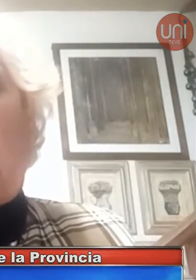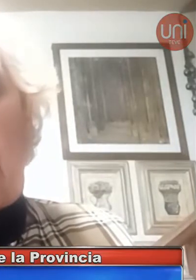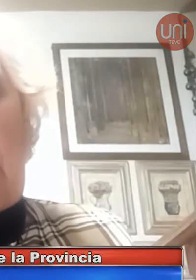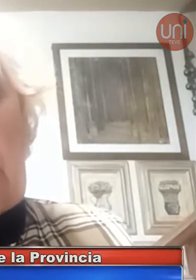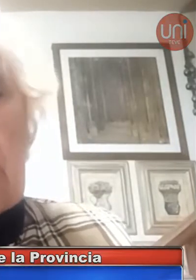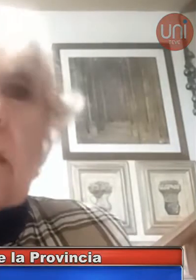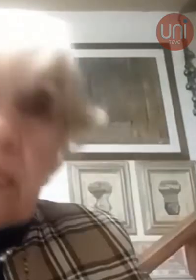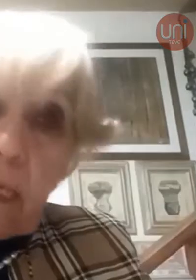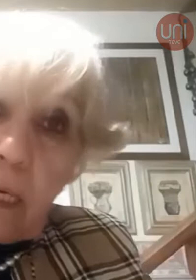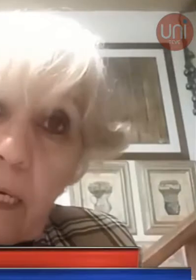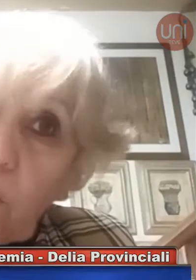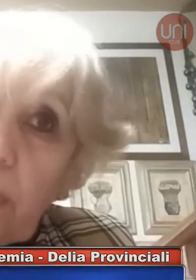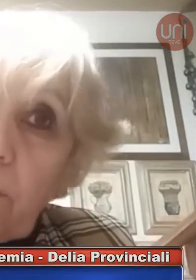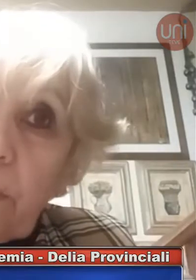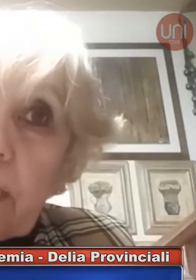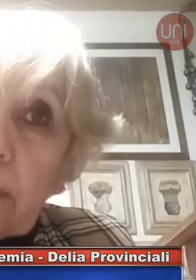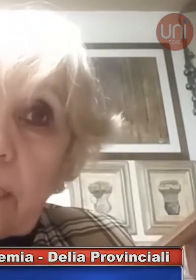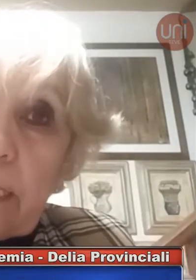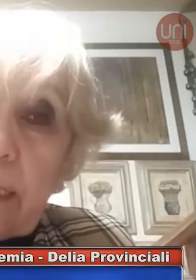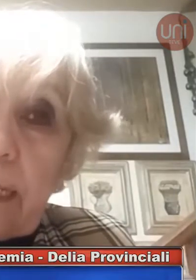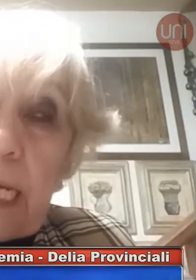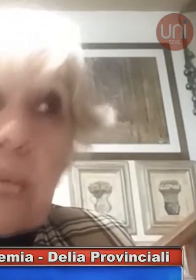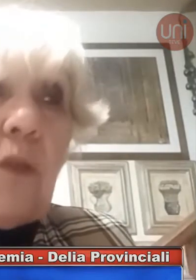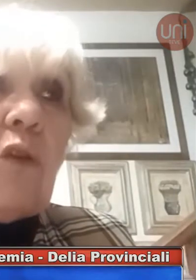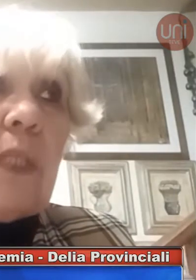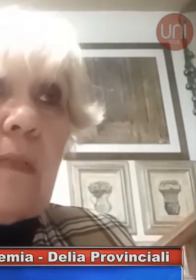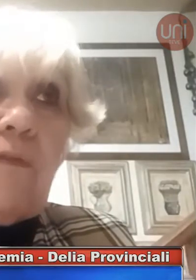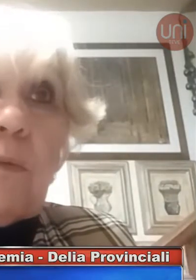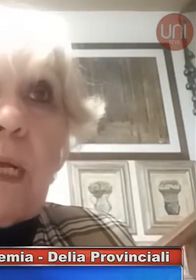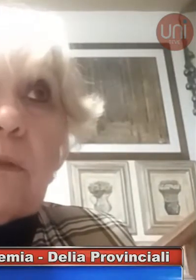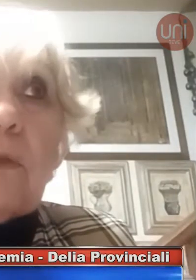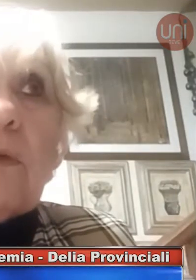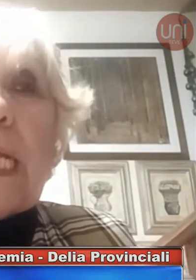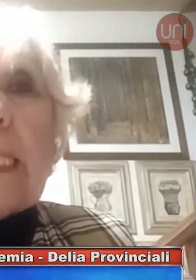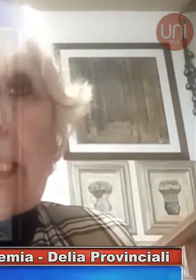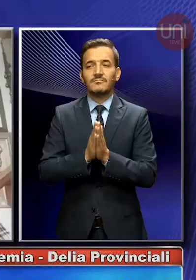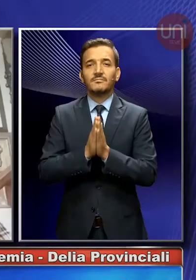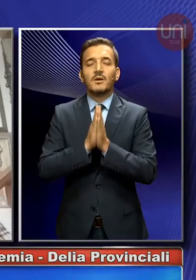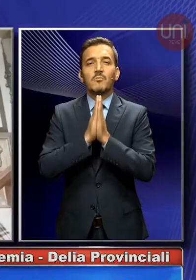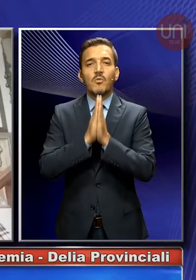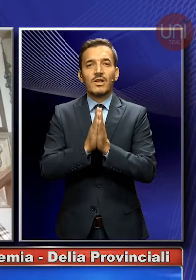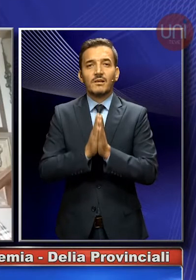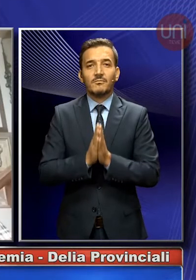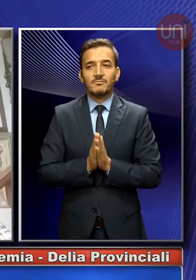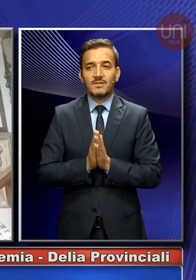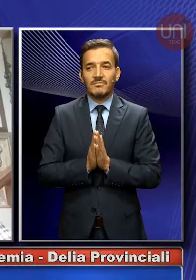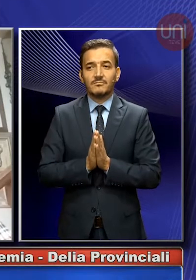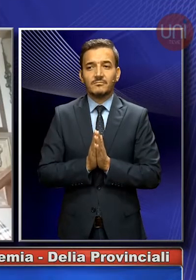que la escuela puede seguir trabajando con este formato de alternancia. Muy bien.